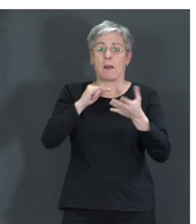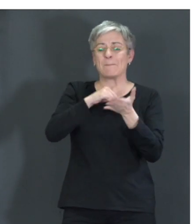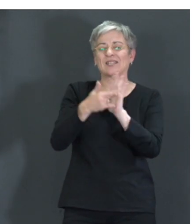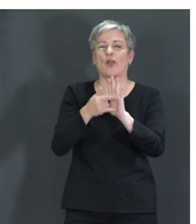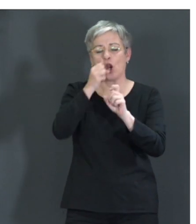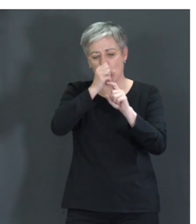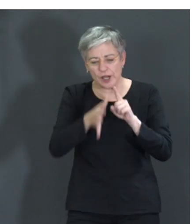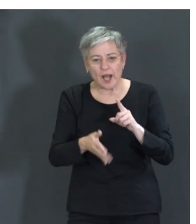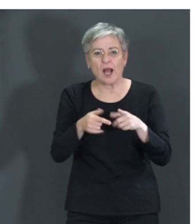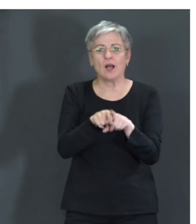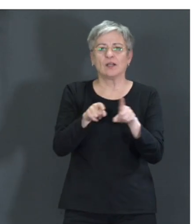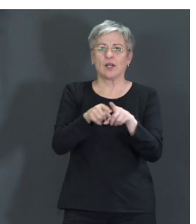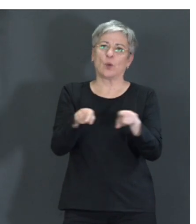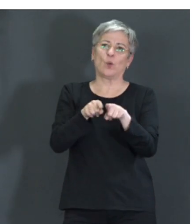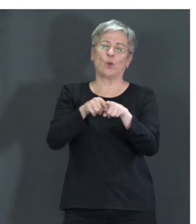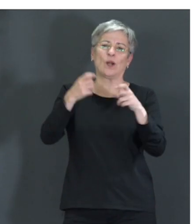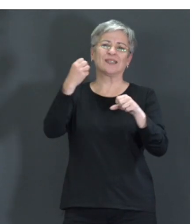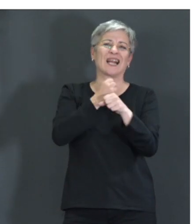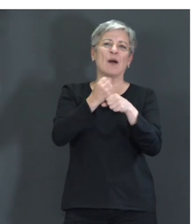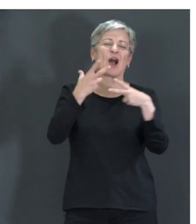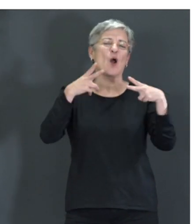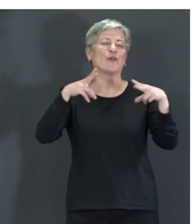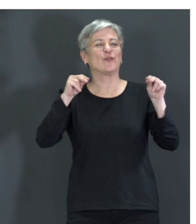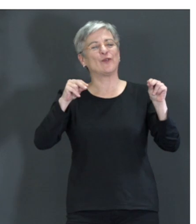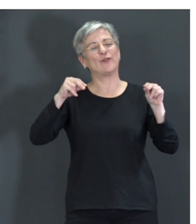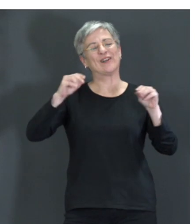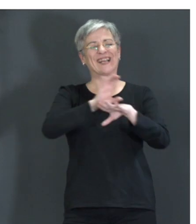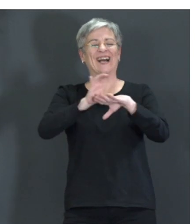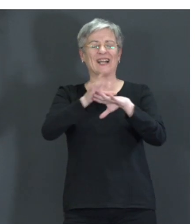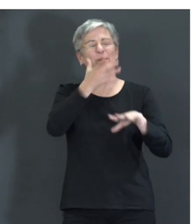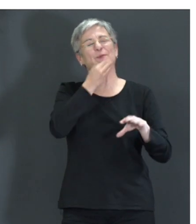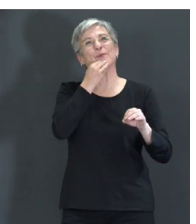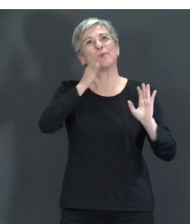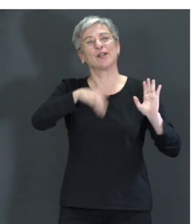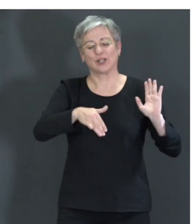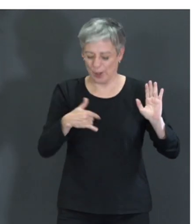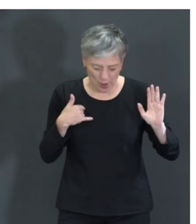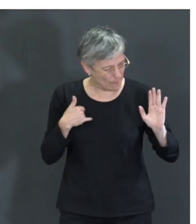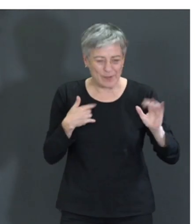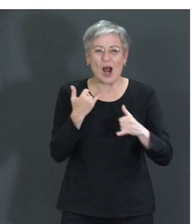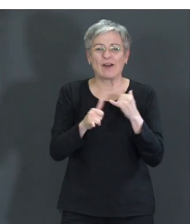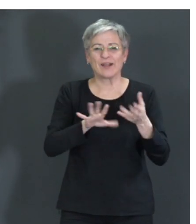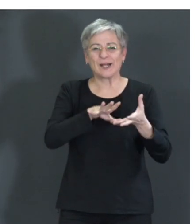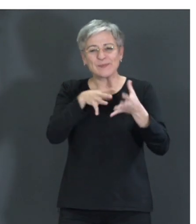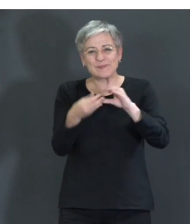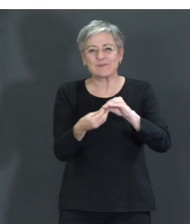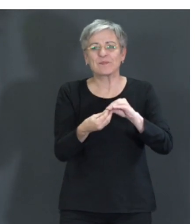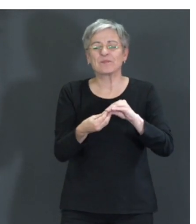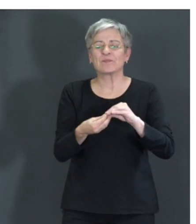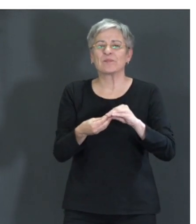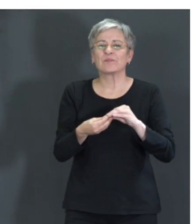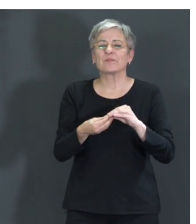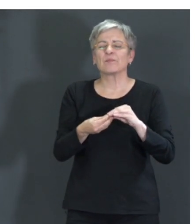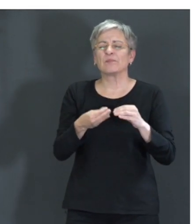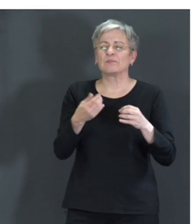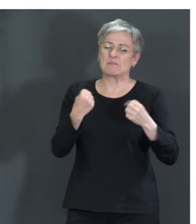como para hacer un trabajo de final de máster queda muy chulo, pero yo, aunque lo hiciéramos nosotros, no lo encontré práctico, sinceramente, ¿no? Pero sí que es